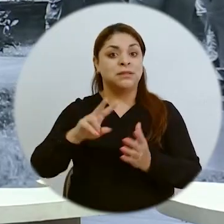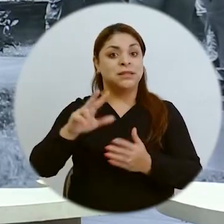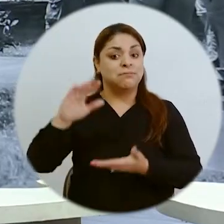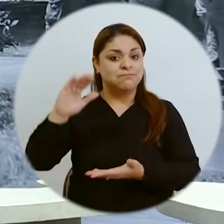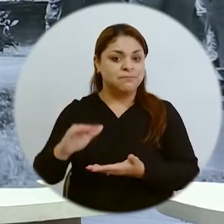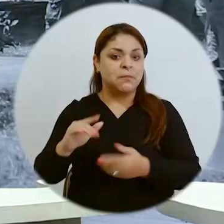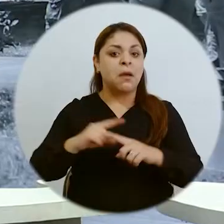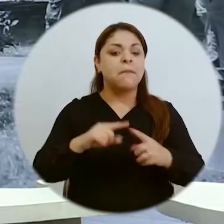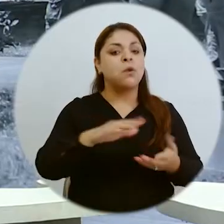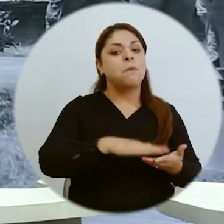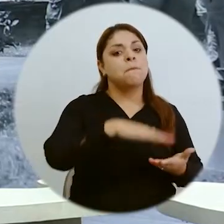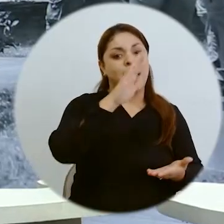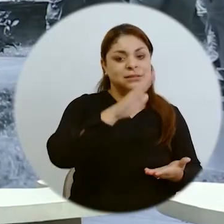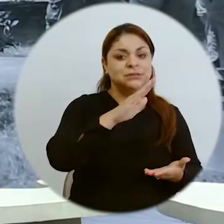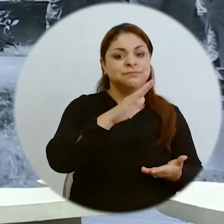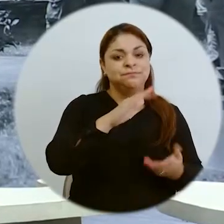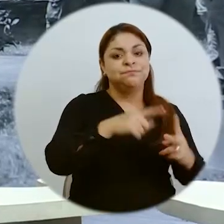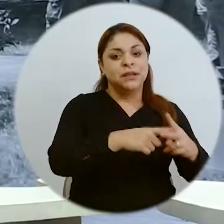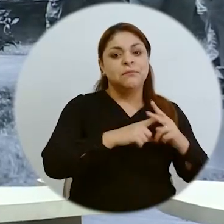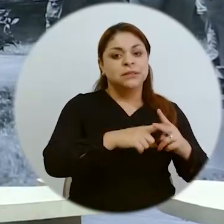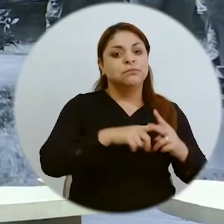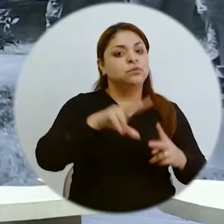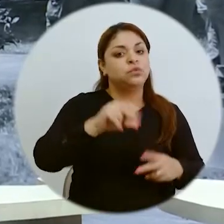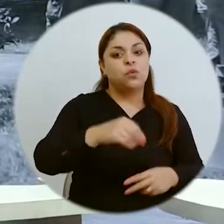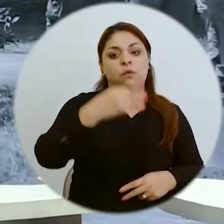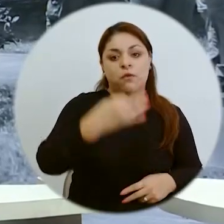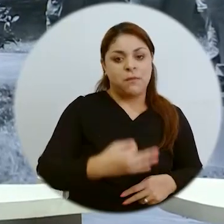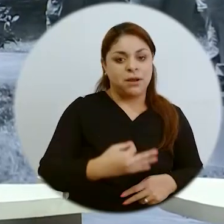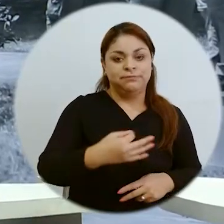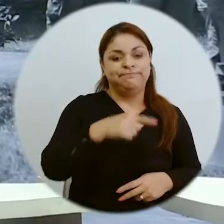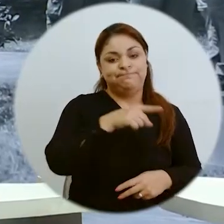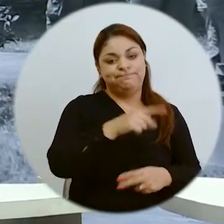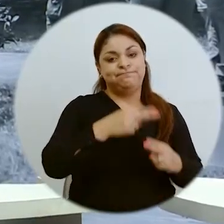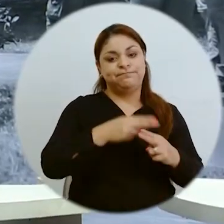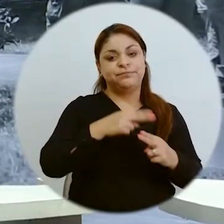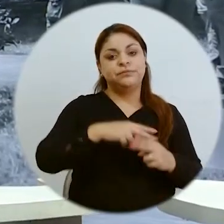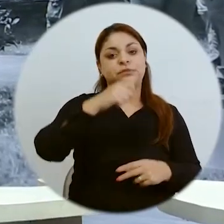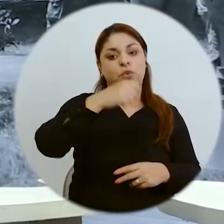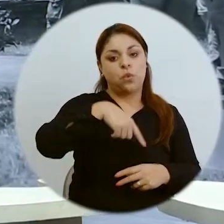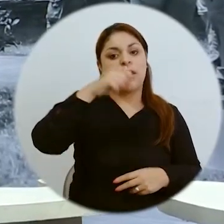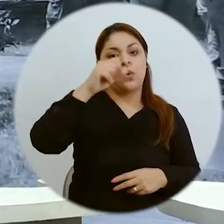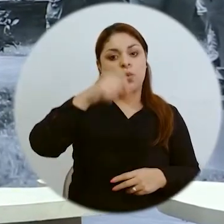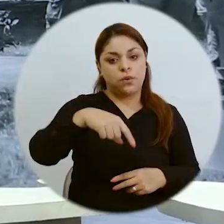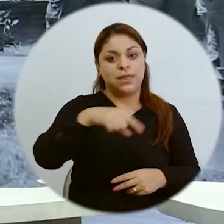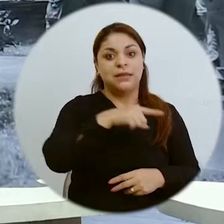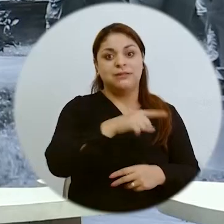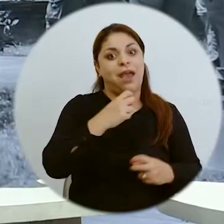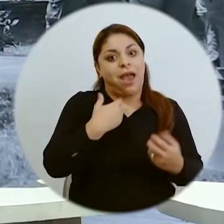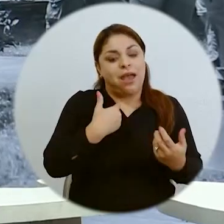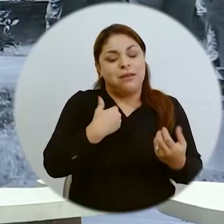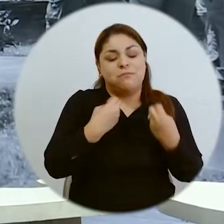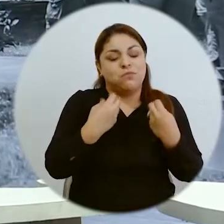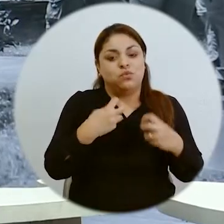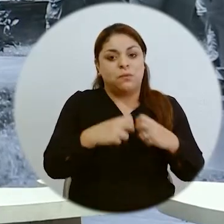disminución en el porcentaje de ingresos destinados a pago de deudas. Disminuyó en un 52% en 2020